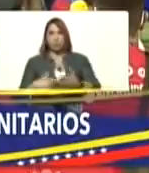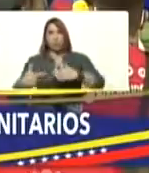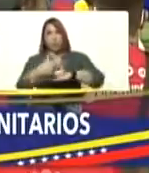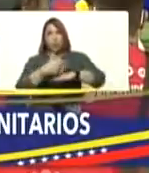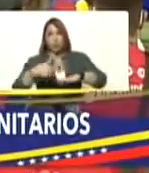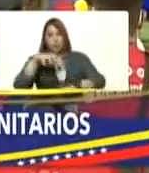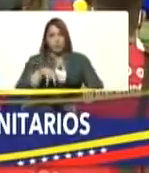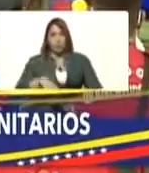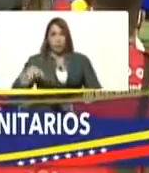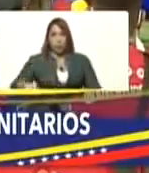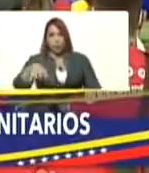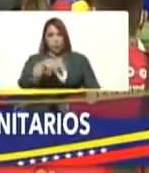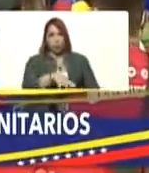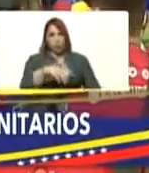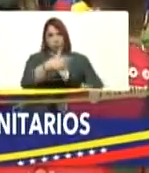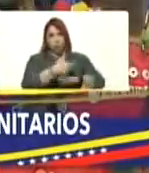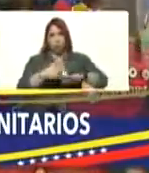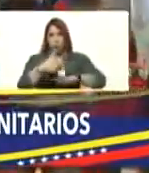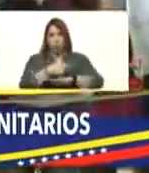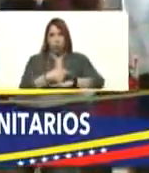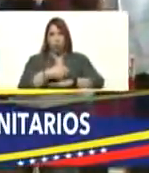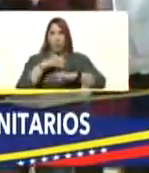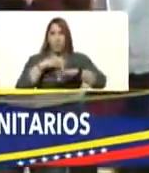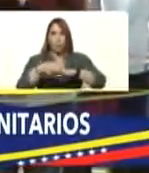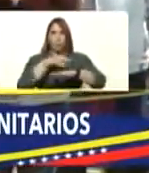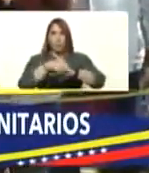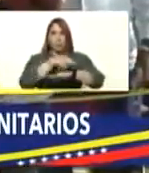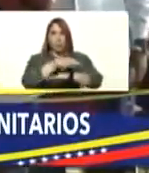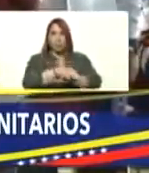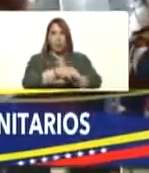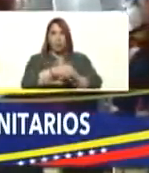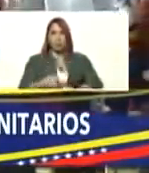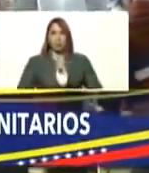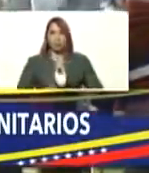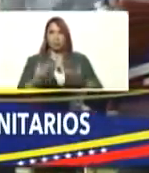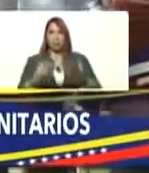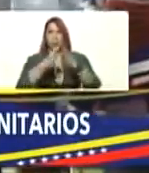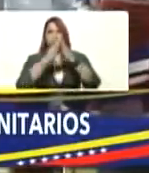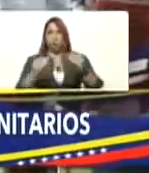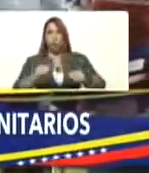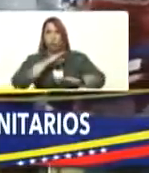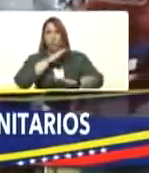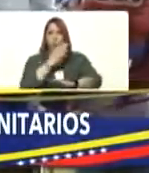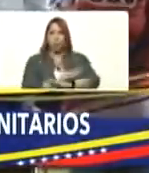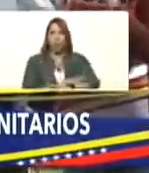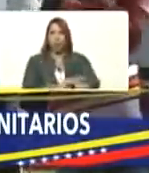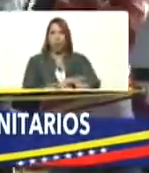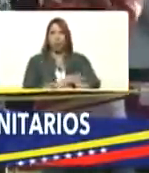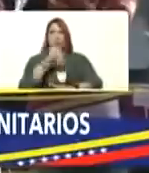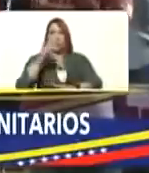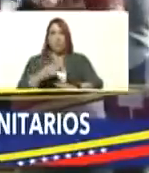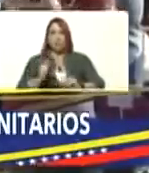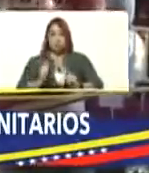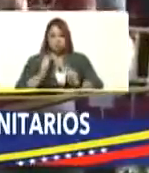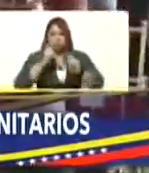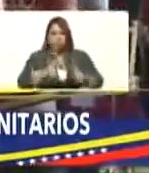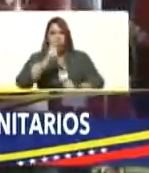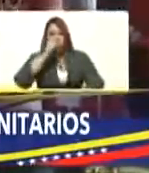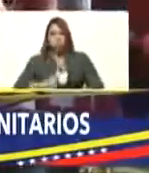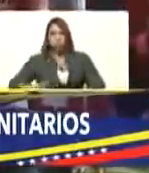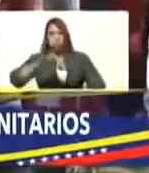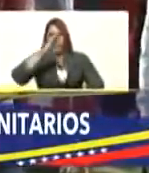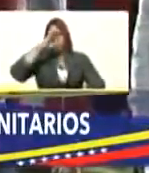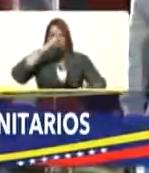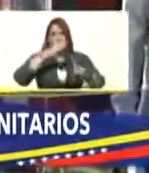gobiernos regionales, los gobiernos municipales, y a darle todo el poder al poder popular en el marco de